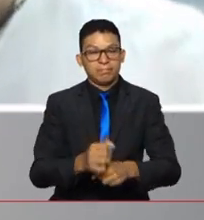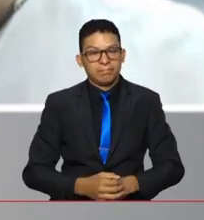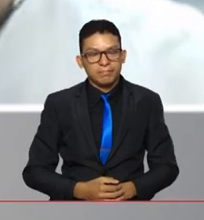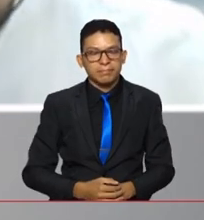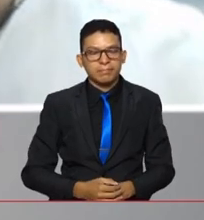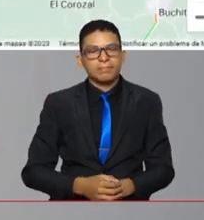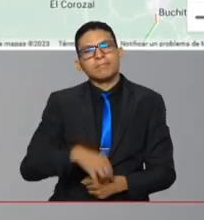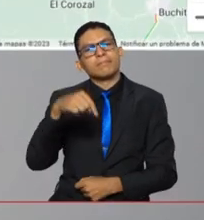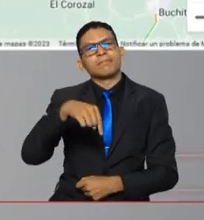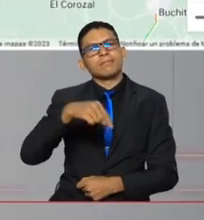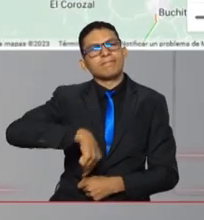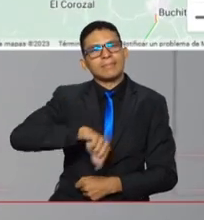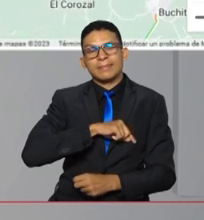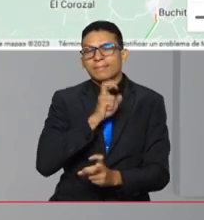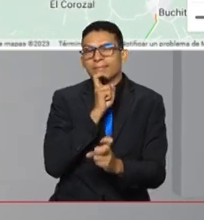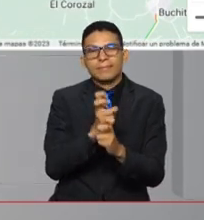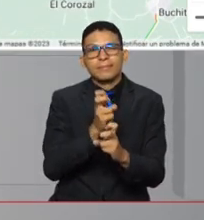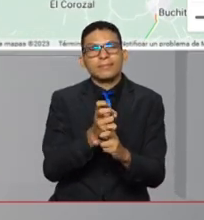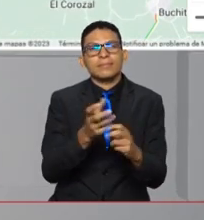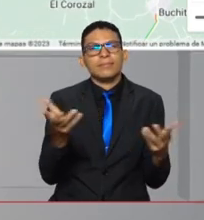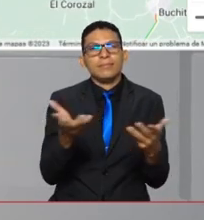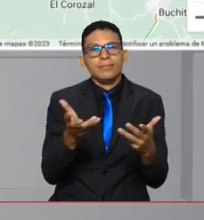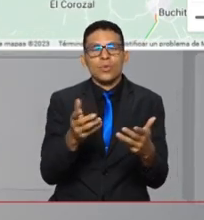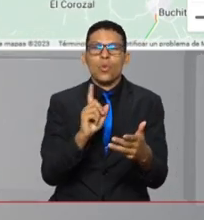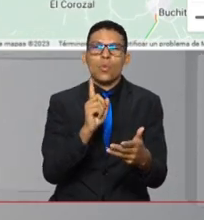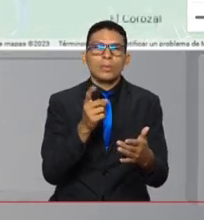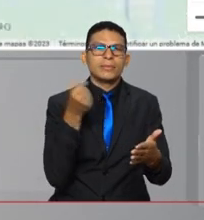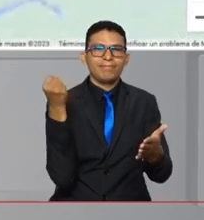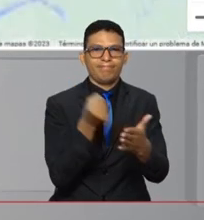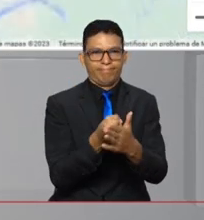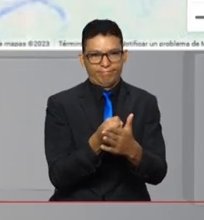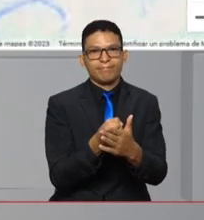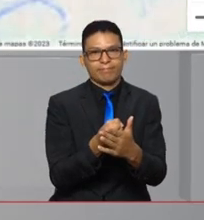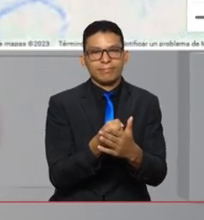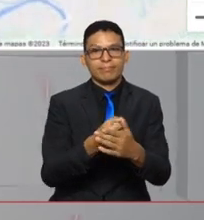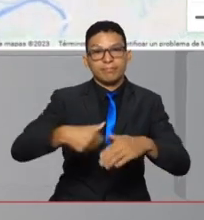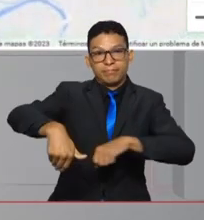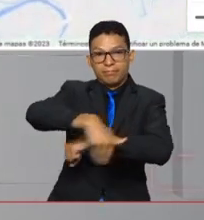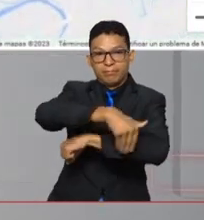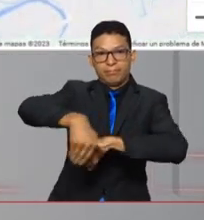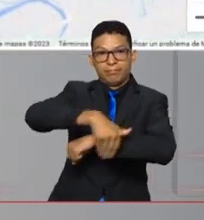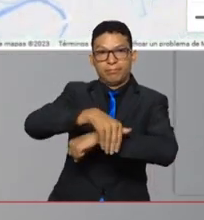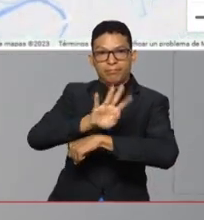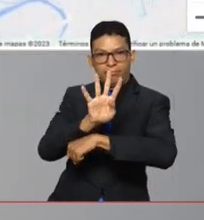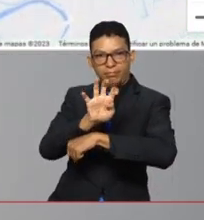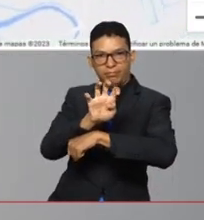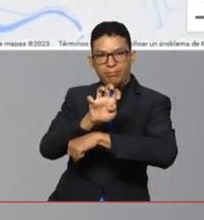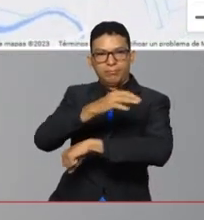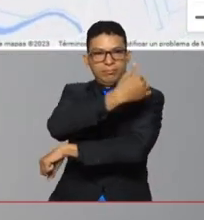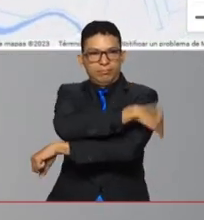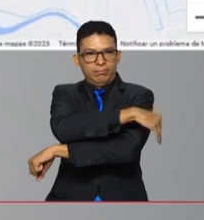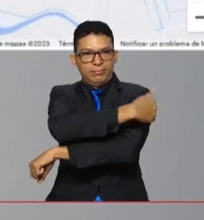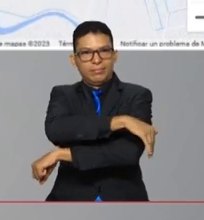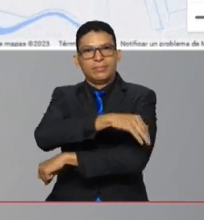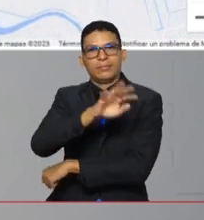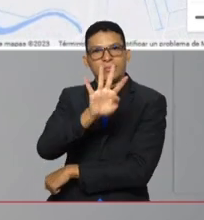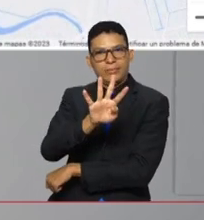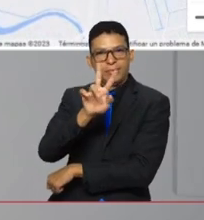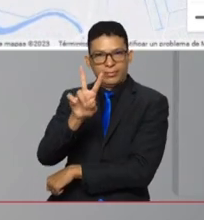tenemos una complicación importante debido a un siniestro vial sobre la calle Novena, a la altura de la Cata 42.